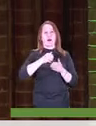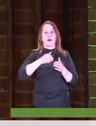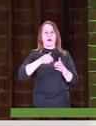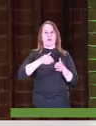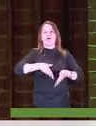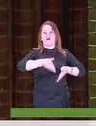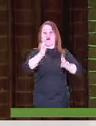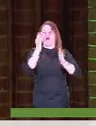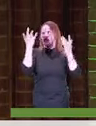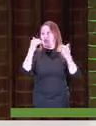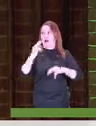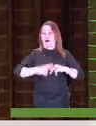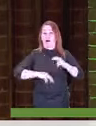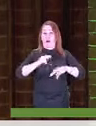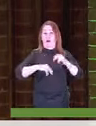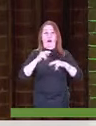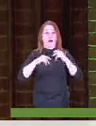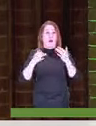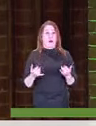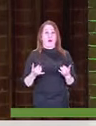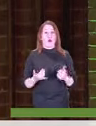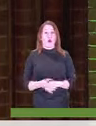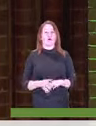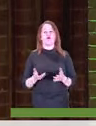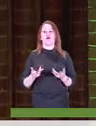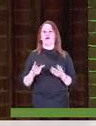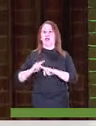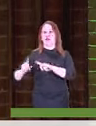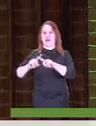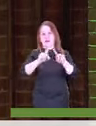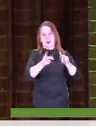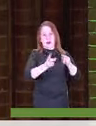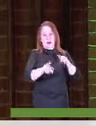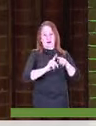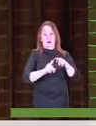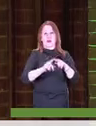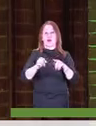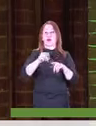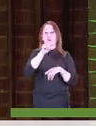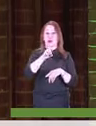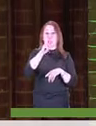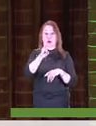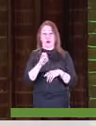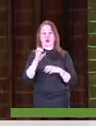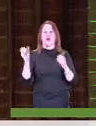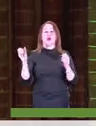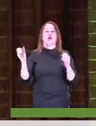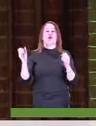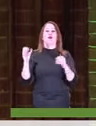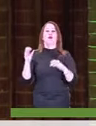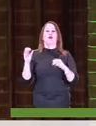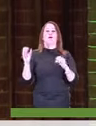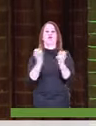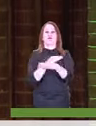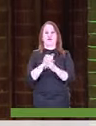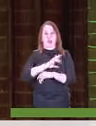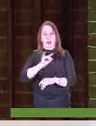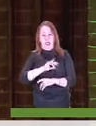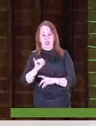ya en construcción en este momento. Las distintas troncales de Transmilenio, como la 68, la Avenida Ciudad de Cali, la extensión de la Caracas, que ya nos